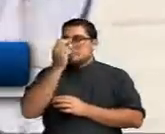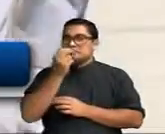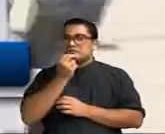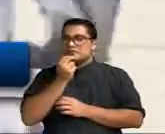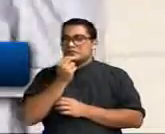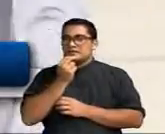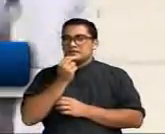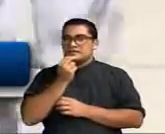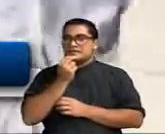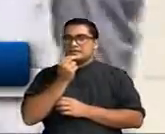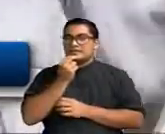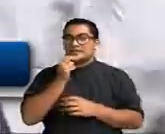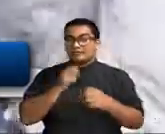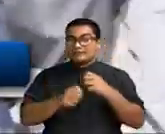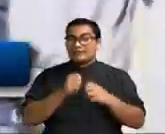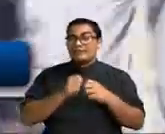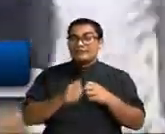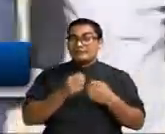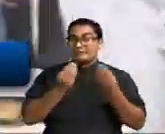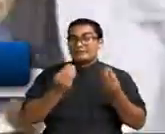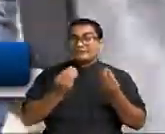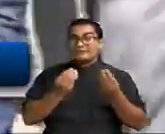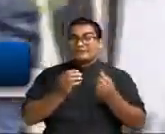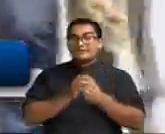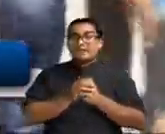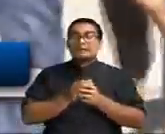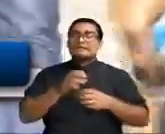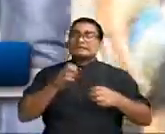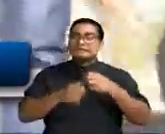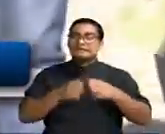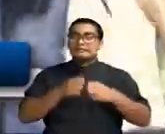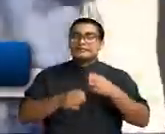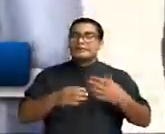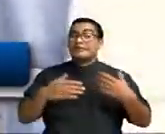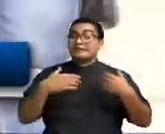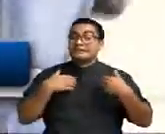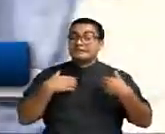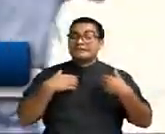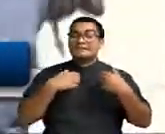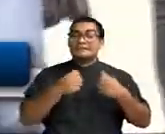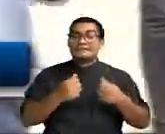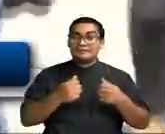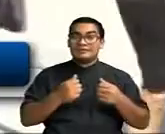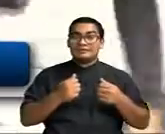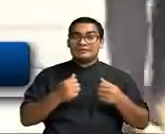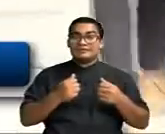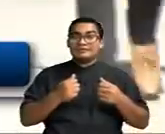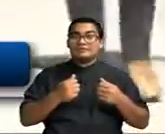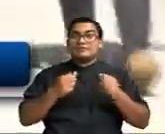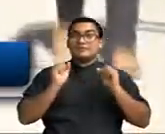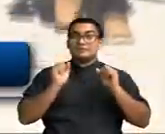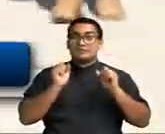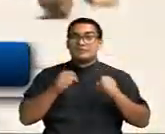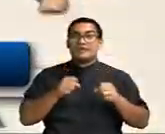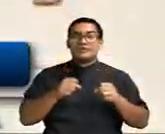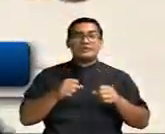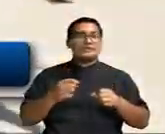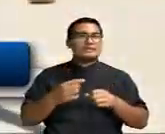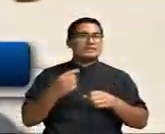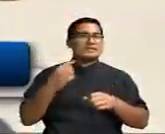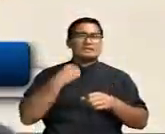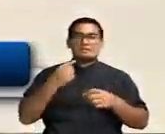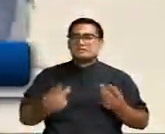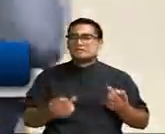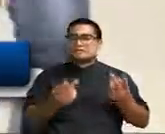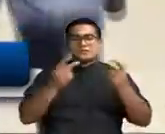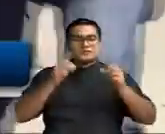un grave problema. Claro, es un problema de salud y que, como le digo, tiende a cronificarse, a hacerse para toda la vida,